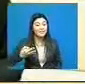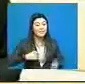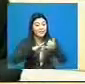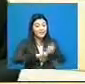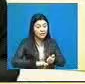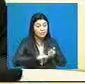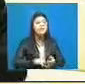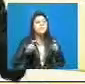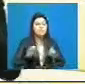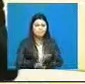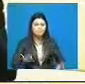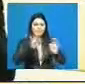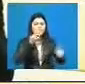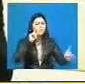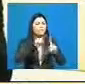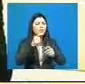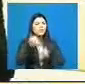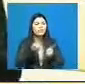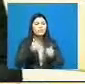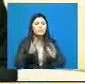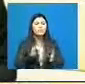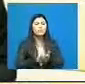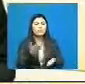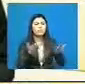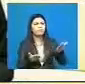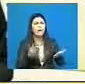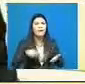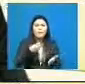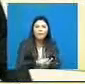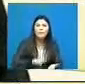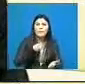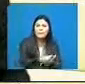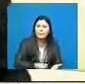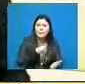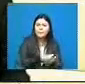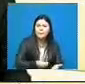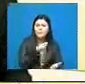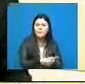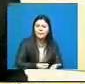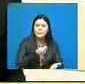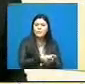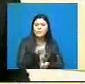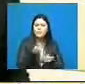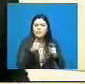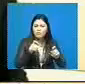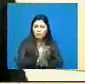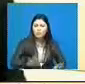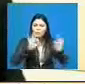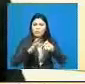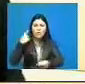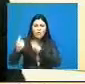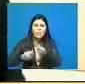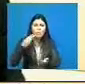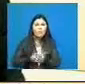hablar es la dependencia de nuestra balanza de pagos, de nuestras cuentas comerciales